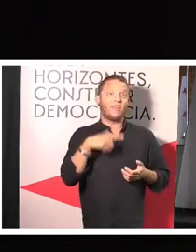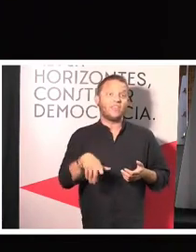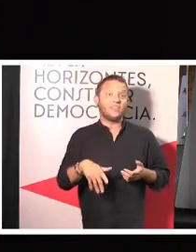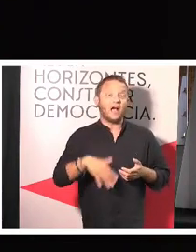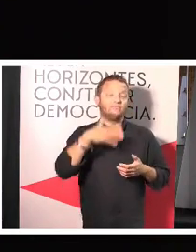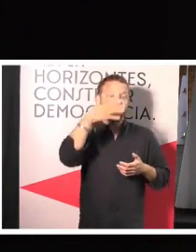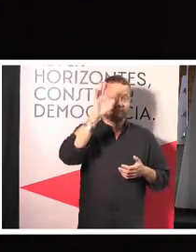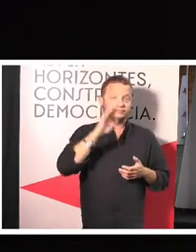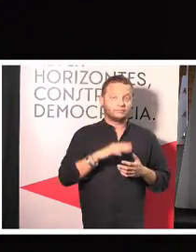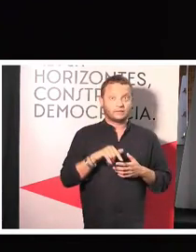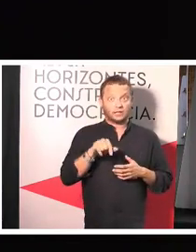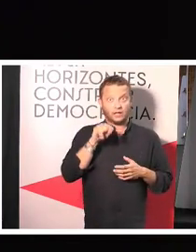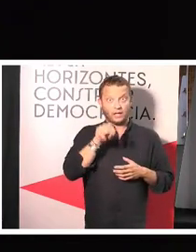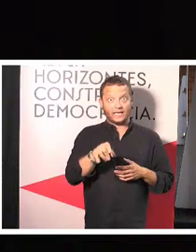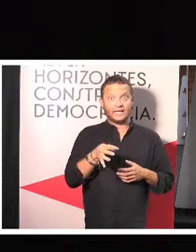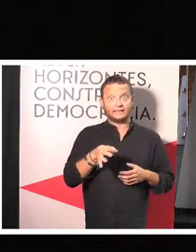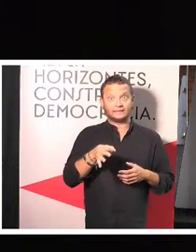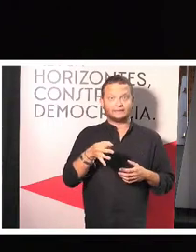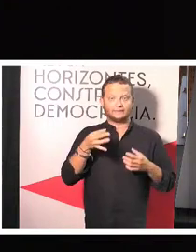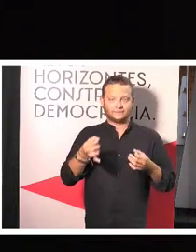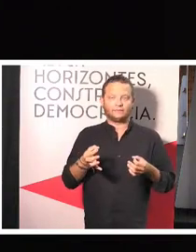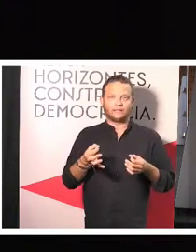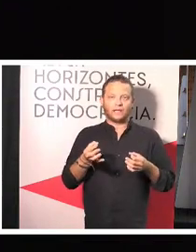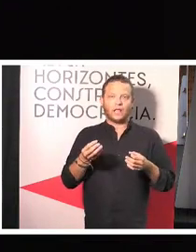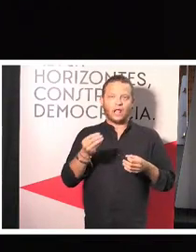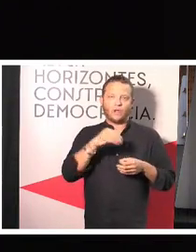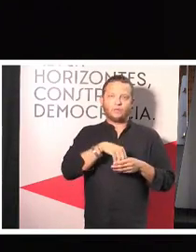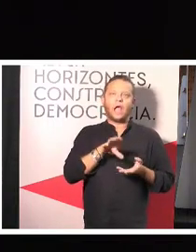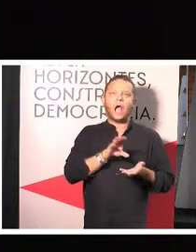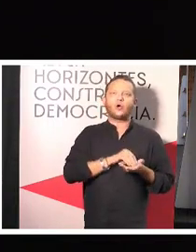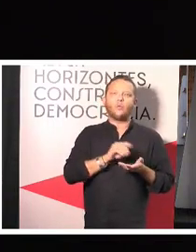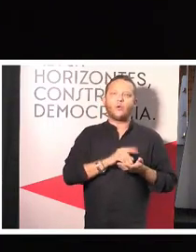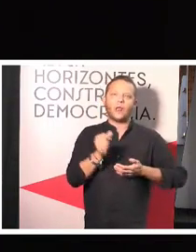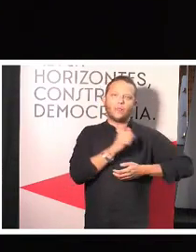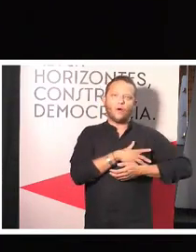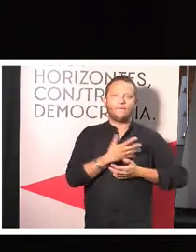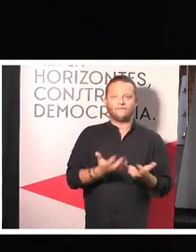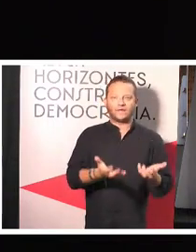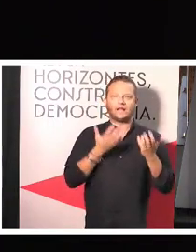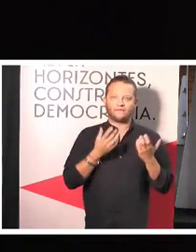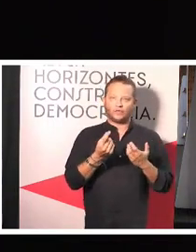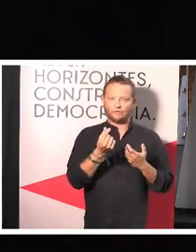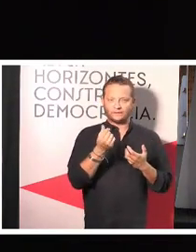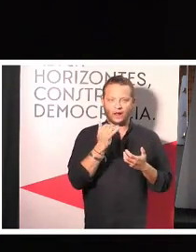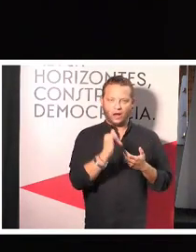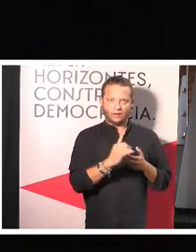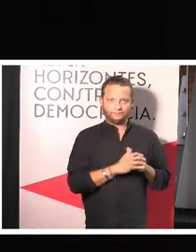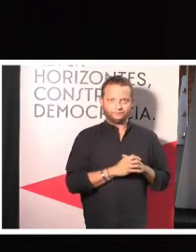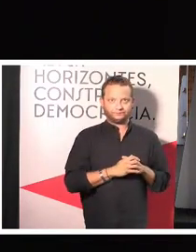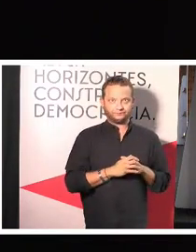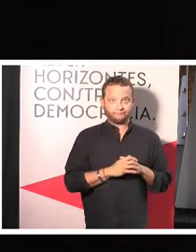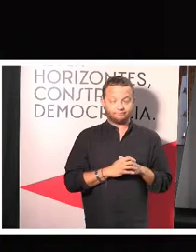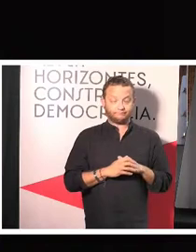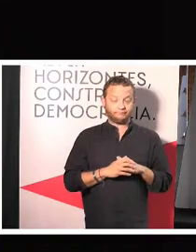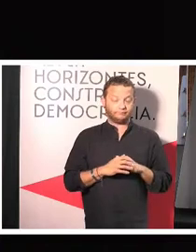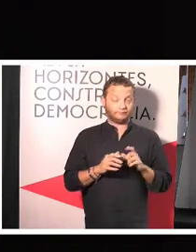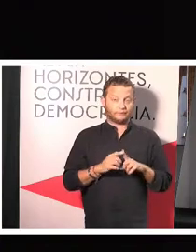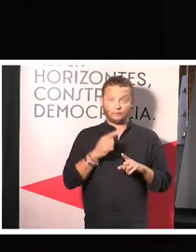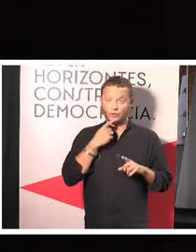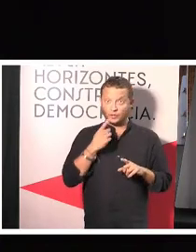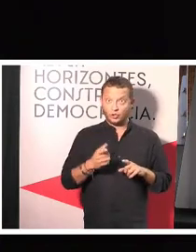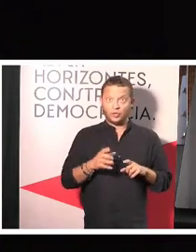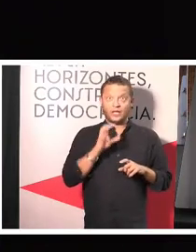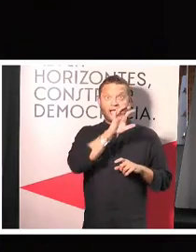océano, ¿verdad?, donde suelen estar acumulando grandes beneficios fiscales, ¿no? Como digo, los